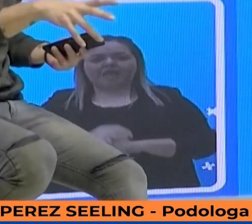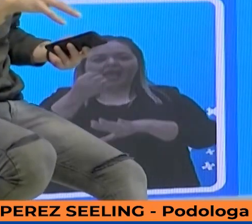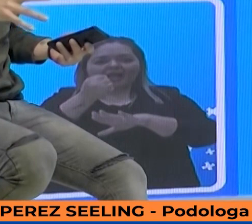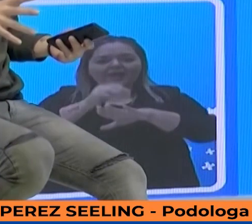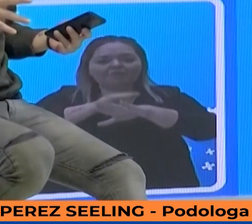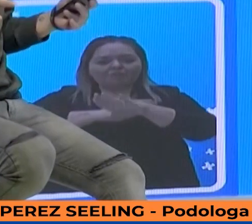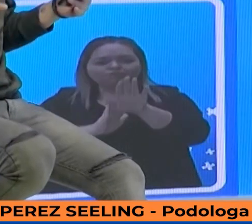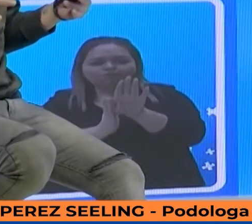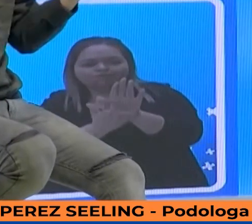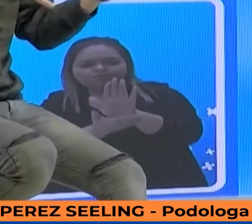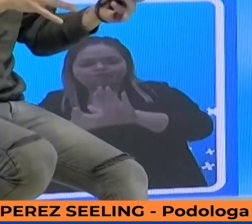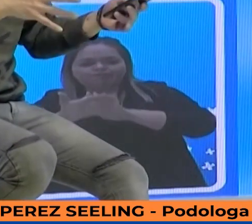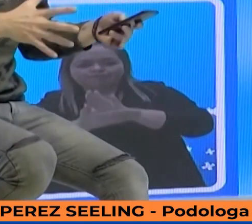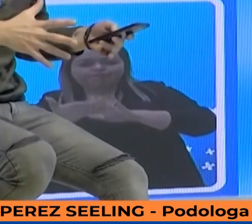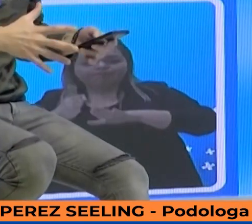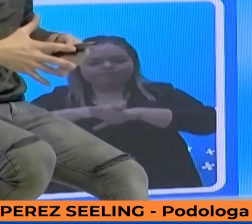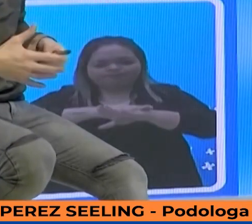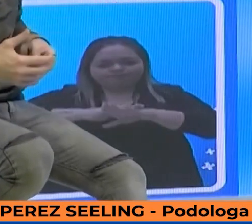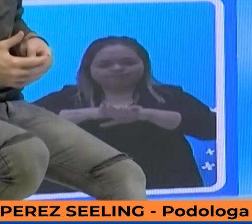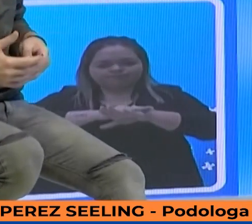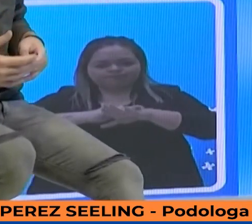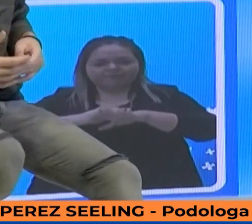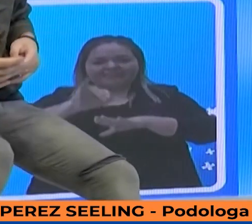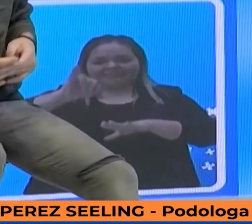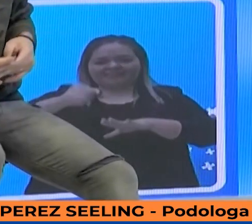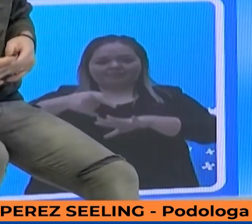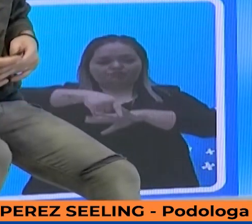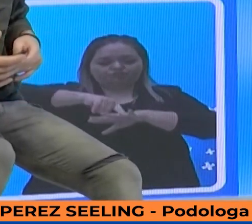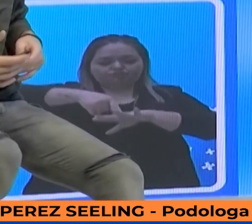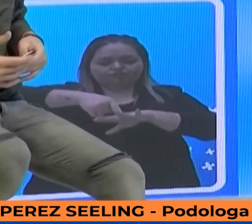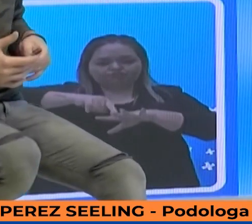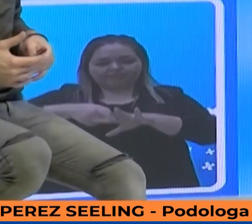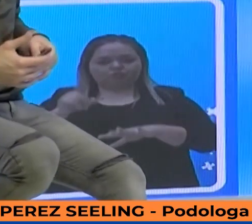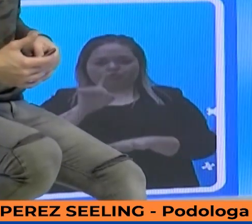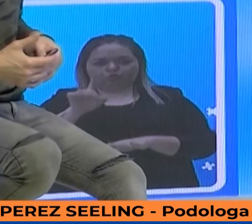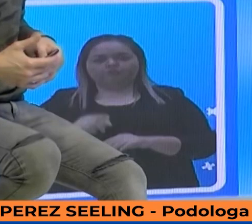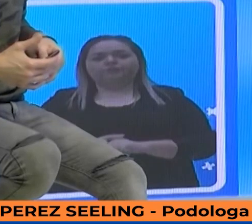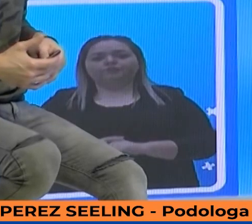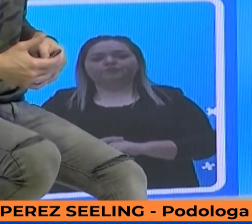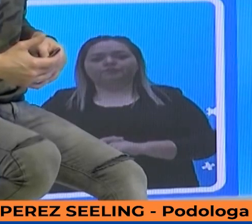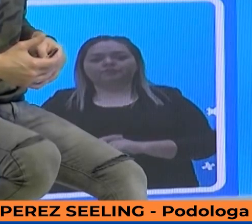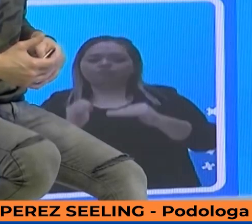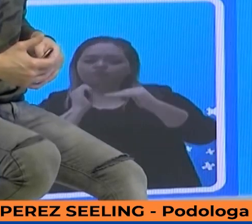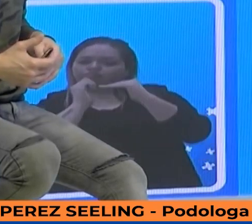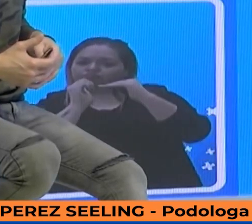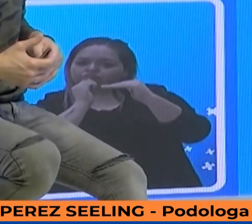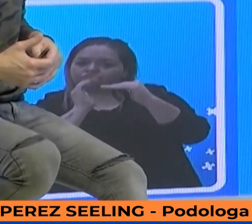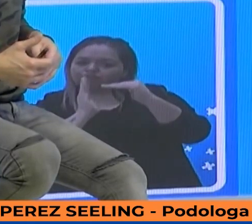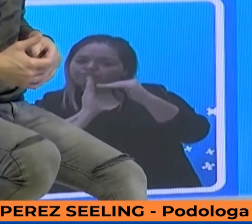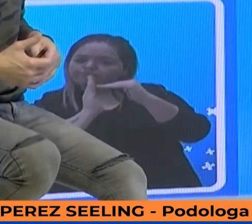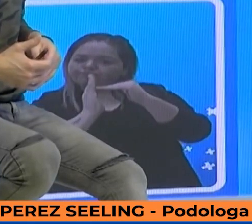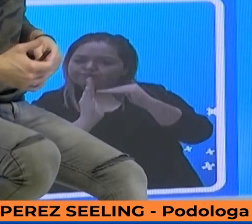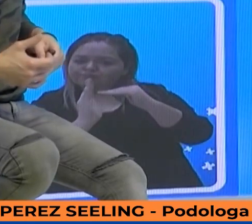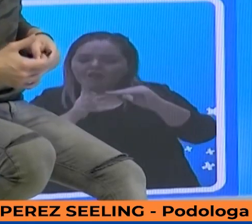para enfocar la problemática de manera conjunta, ¿no? Exacto. Yo también estoy en el Hospital San Martín, en la parte